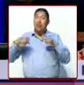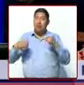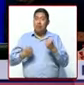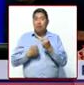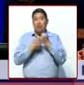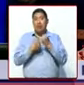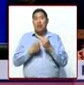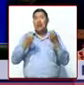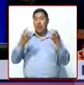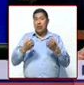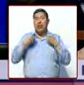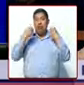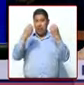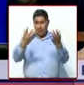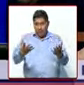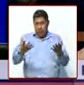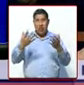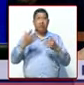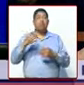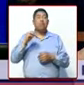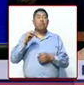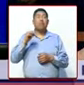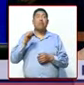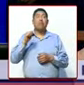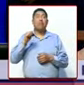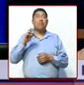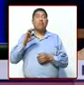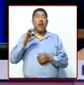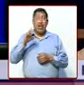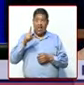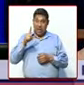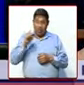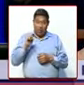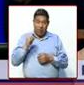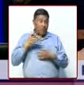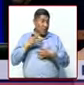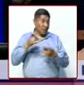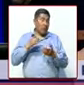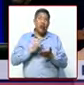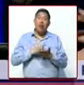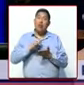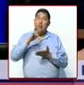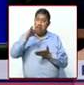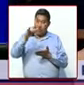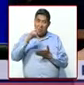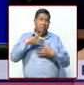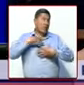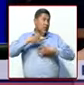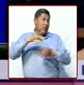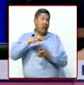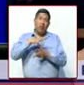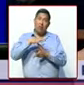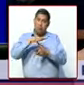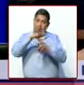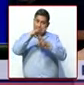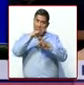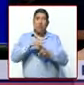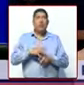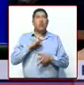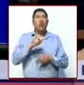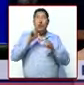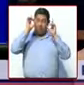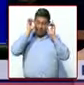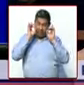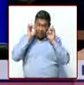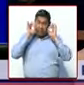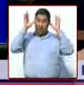sumando a esta campaña. Tú sabes, como te mostrábamos, a Marcelito le gusta volar. Sí. Le gustan los helicópteros. Así es, los aviones. Y una de sus